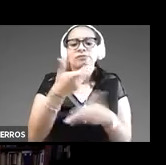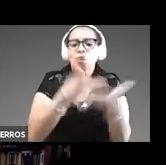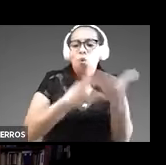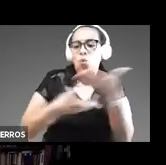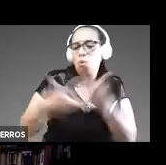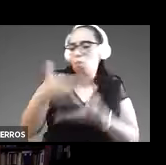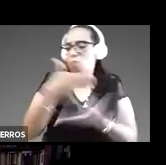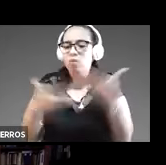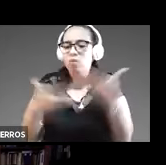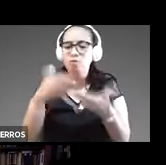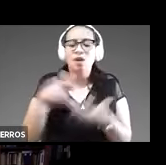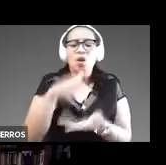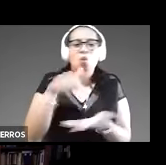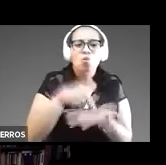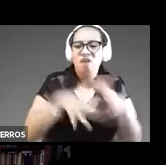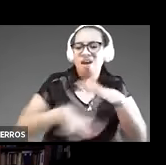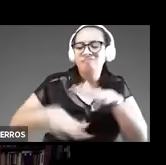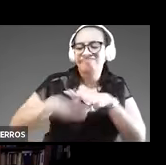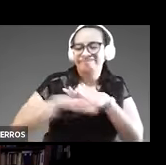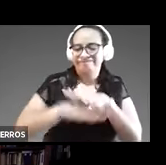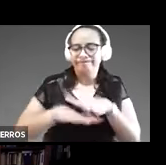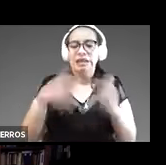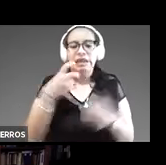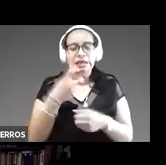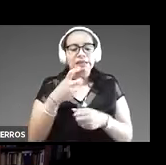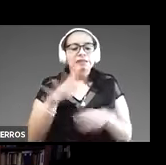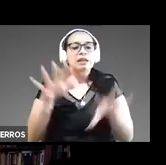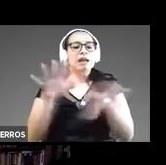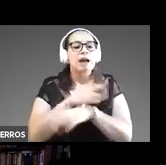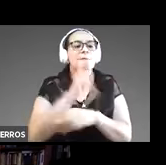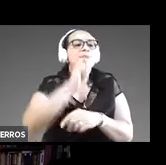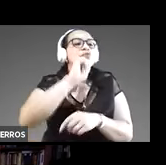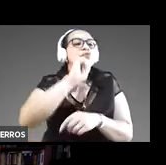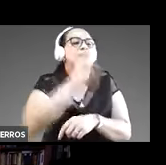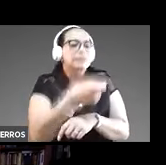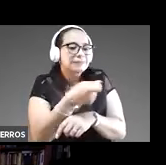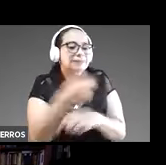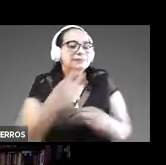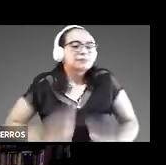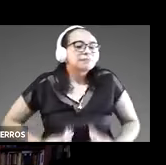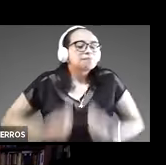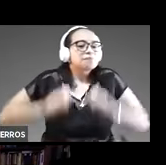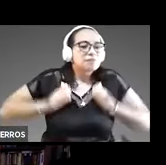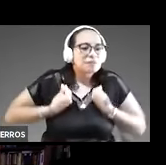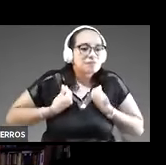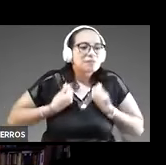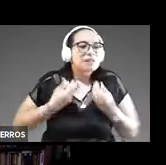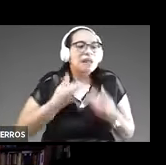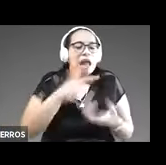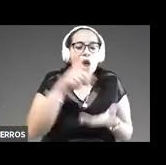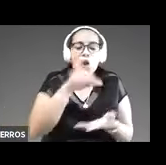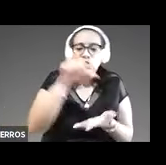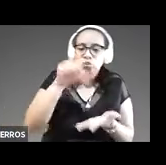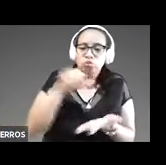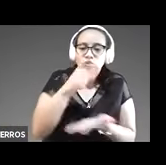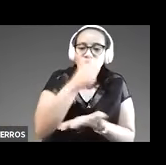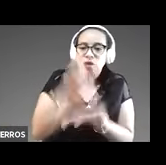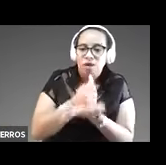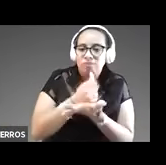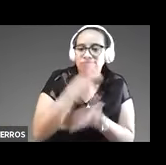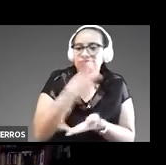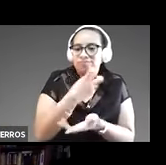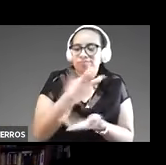barrio, ¿sí? Y resignifiquemos qué es vivir y habitar la ciudad, ¿no? Es